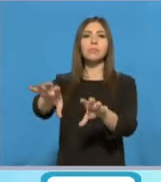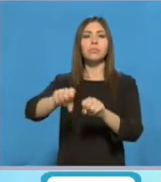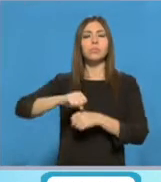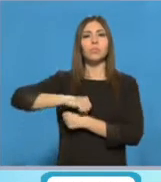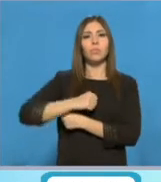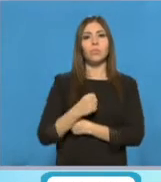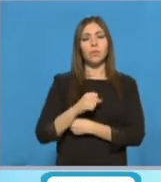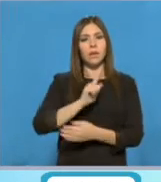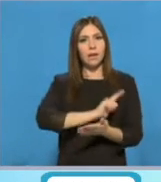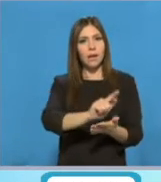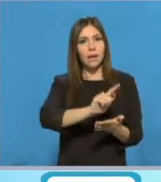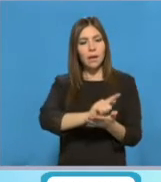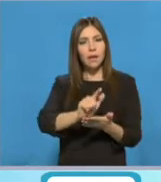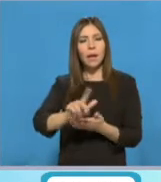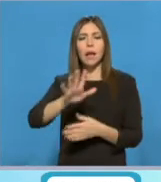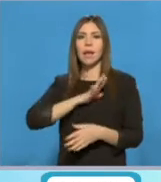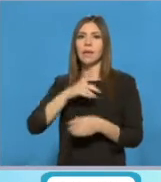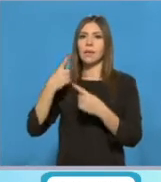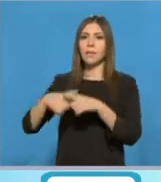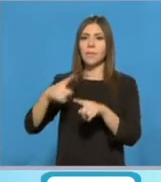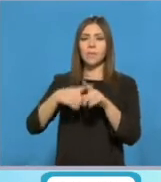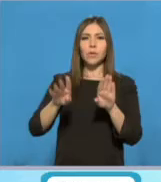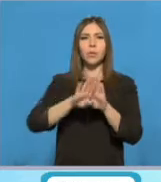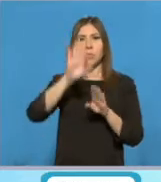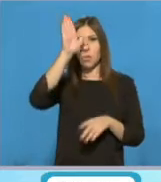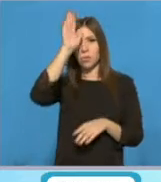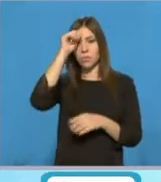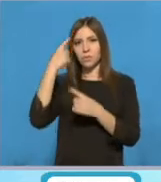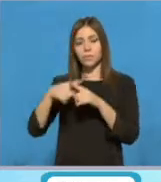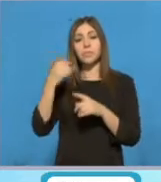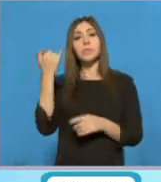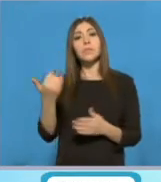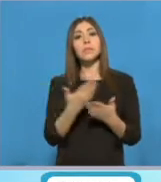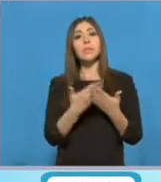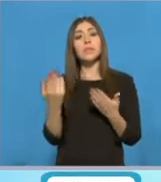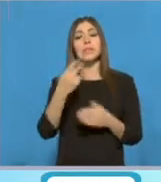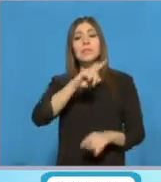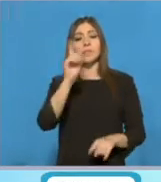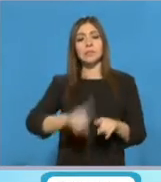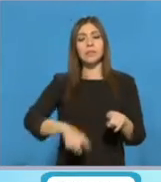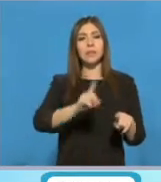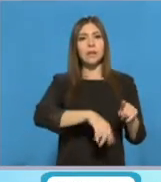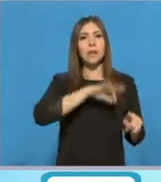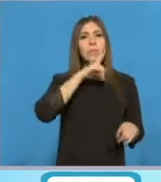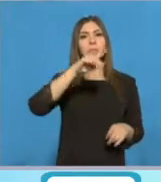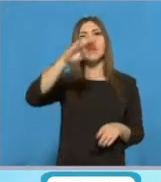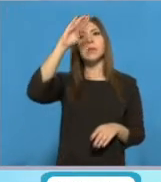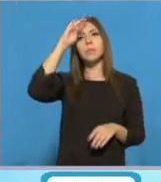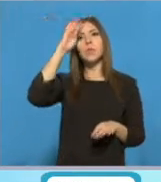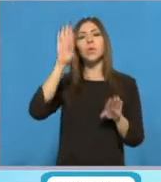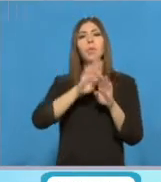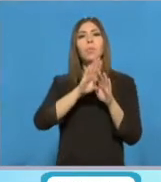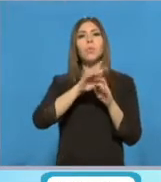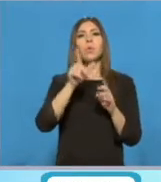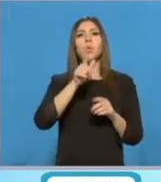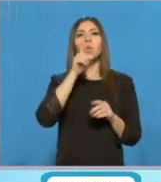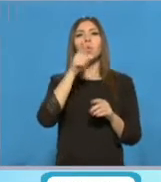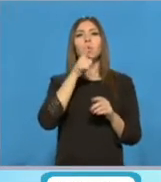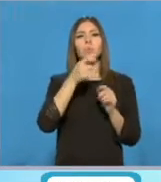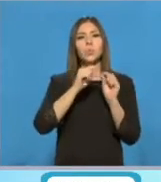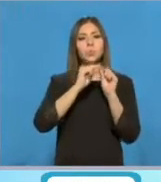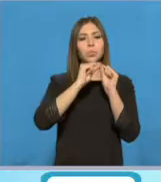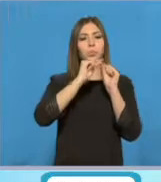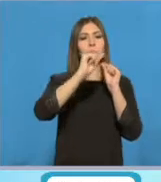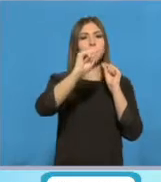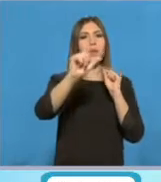y hay los planes más remotos. Ahora, para deshacerse de esto, ya han pensado en un láser, ya han pensado en naves